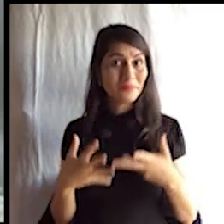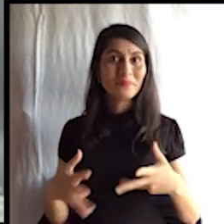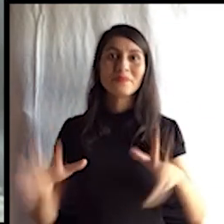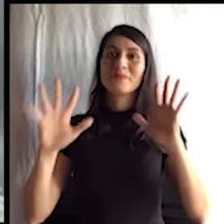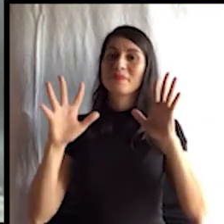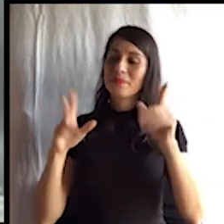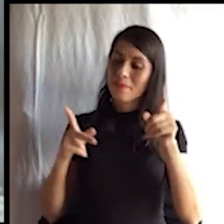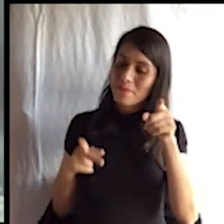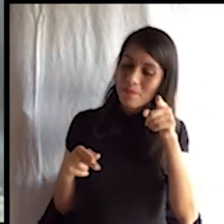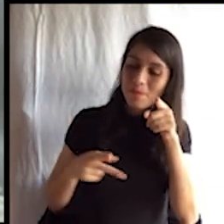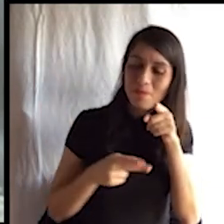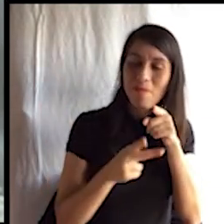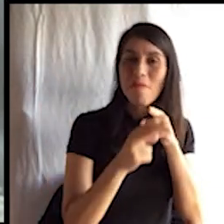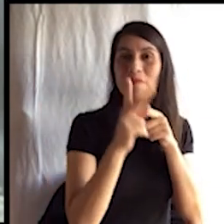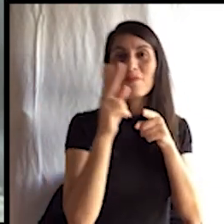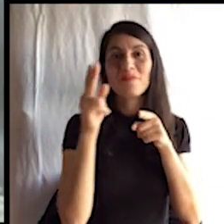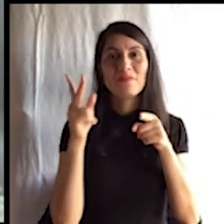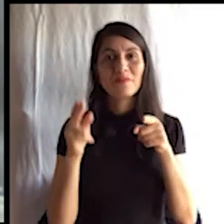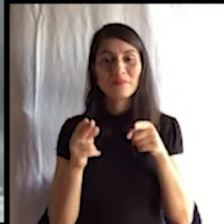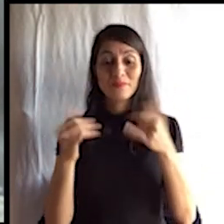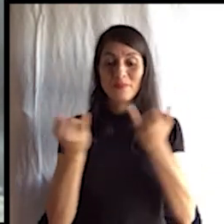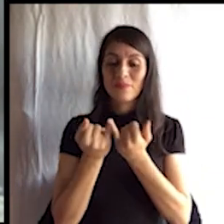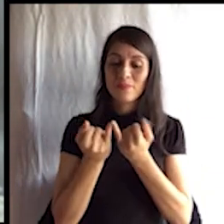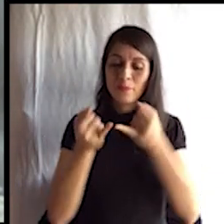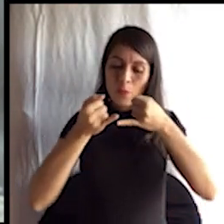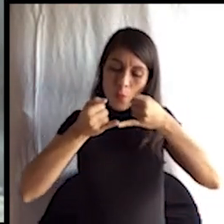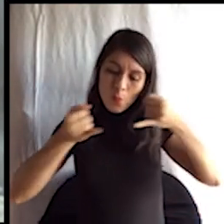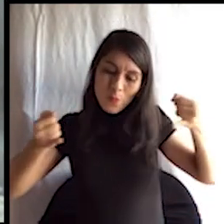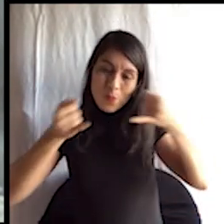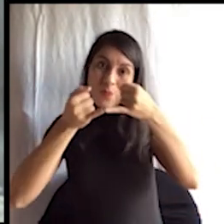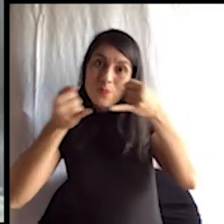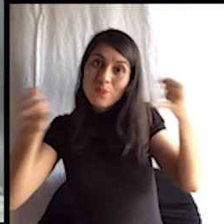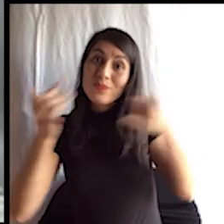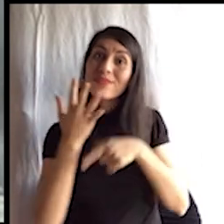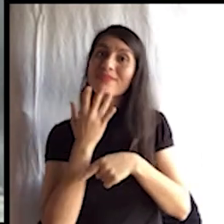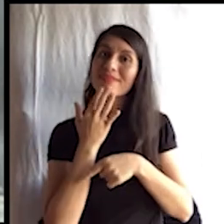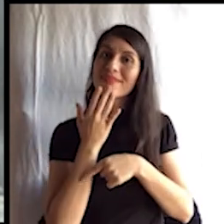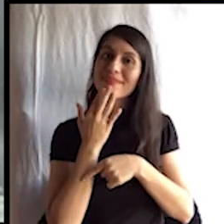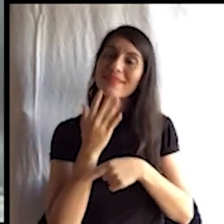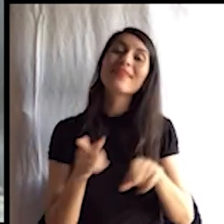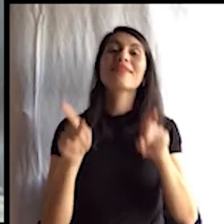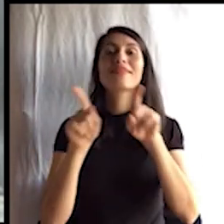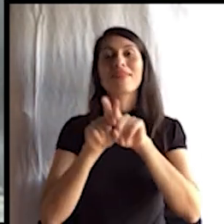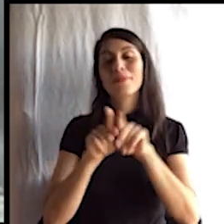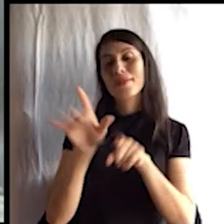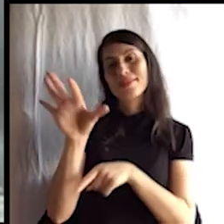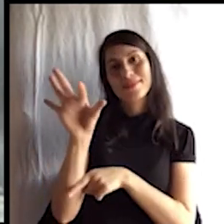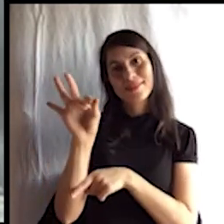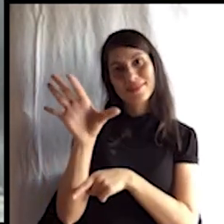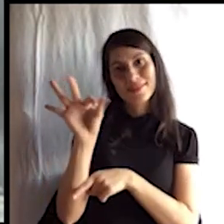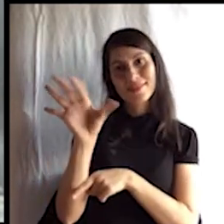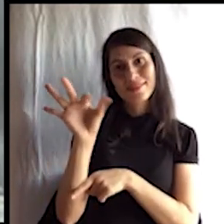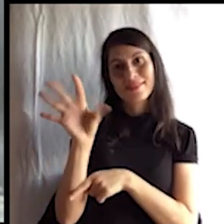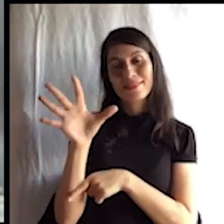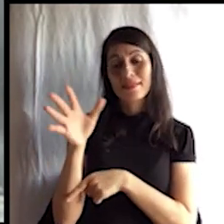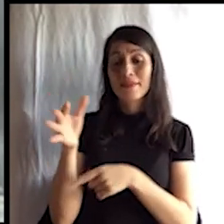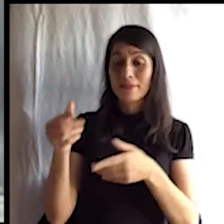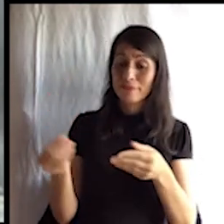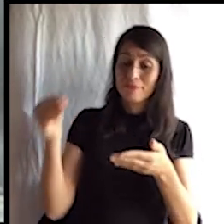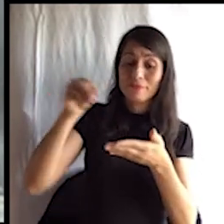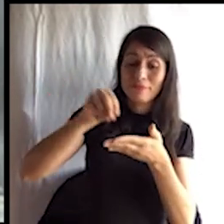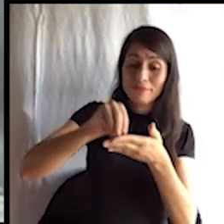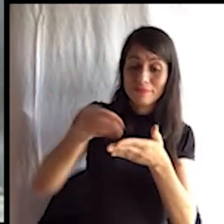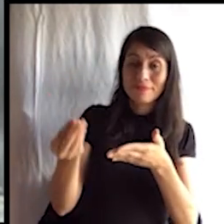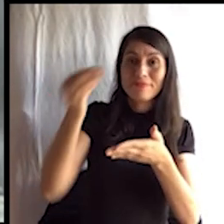Una vez recortado el dibujo, voy a agarrar la lana. Le voy a colocar un poco de silicón y pegaré la